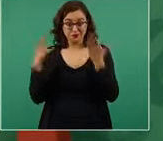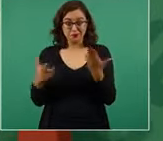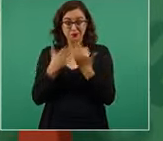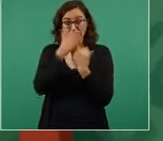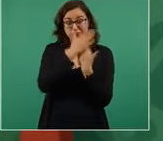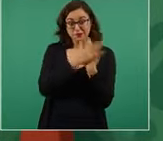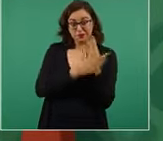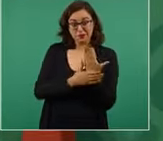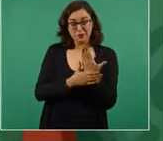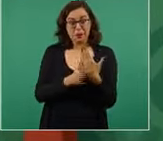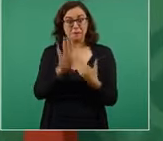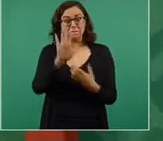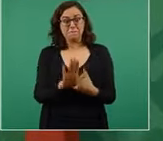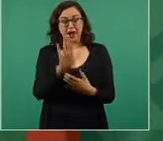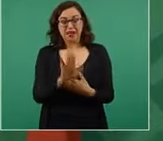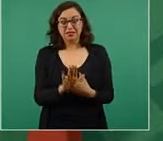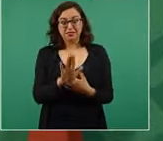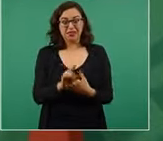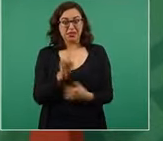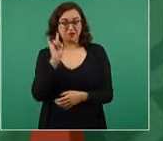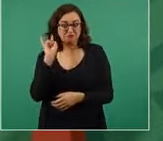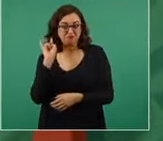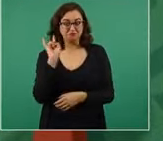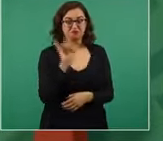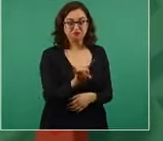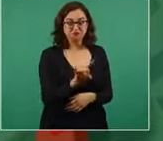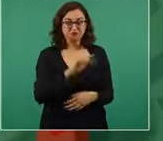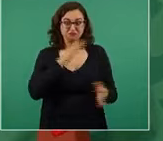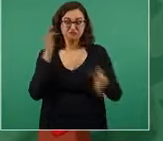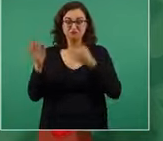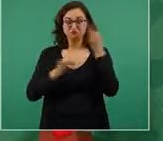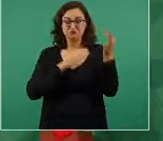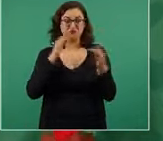como si fuese un cartel, es una propaganda.